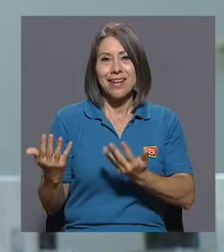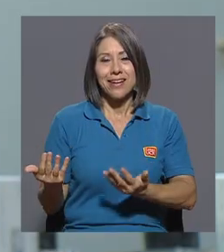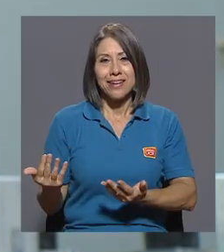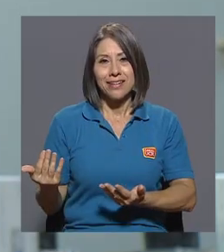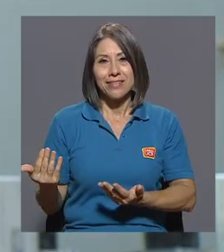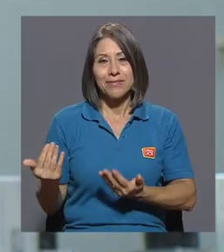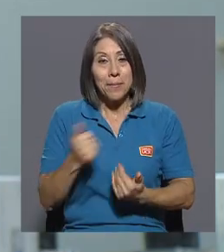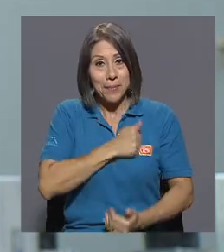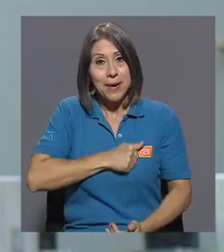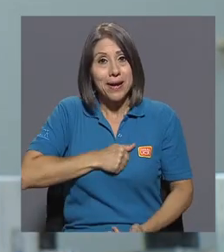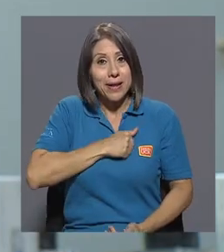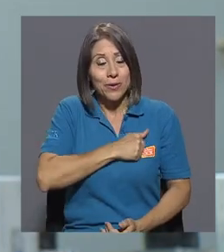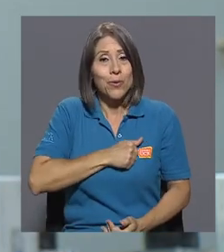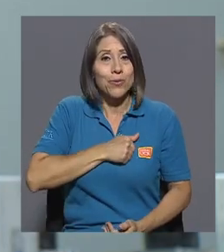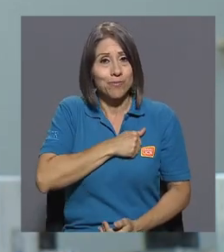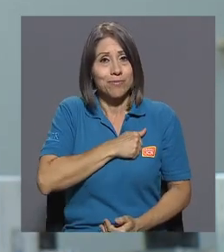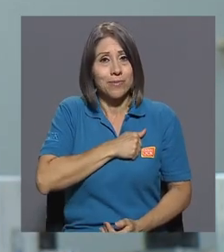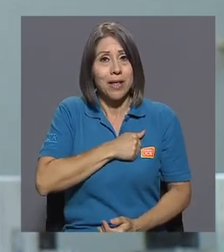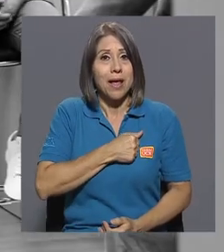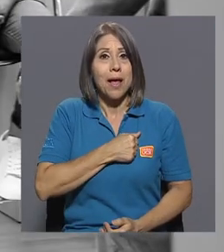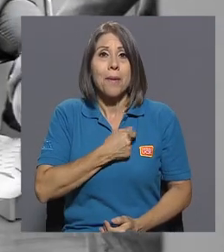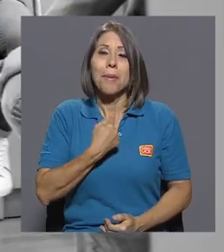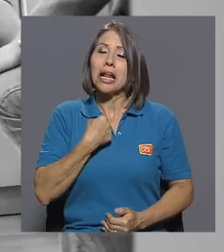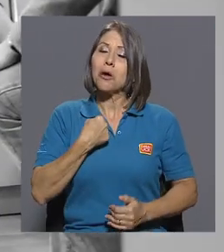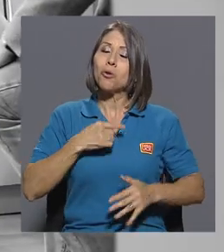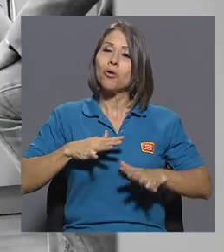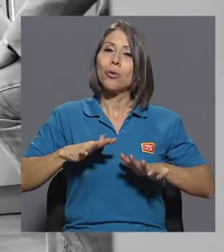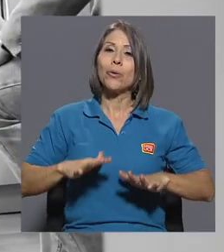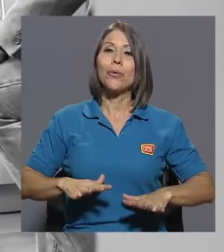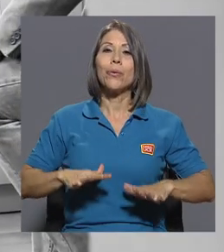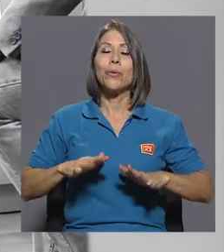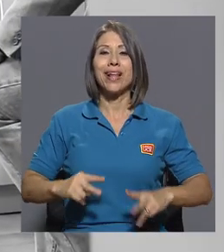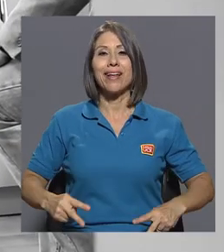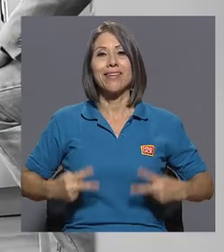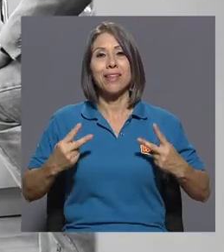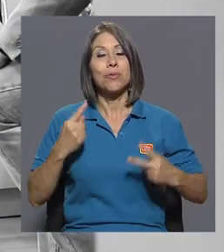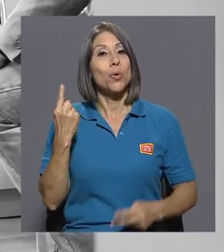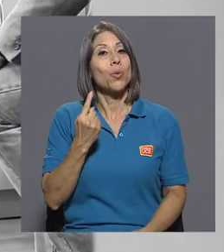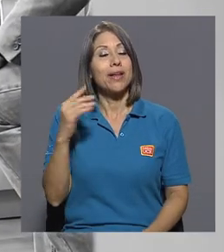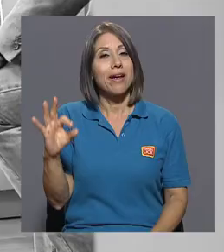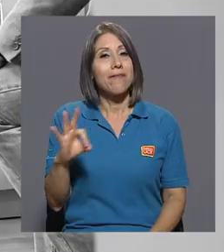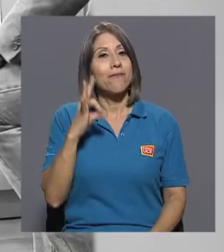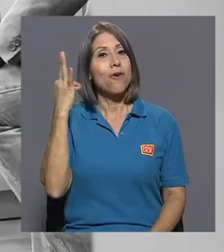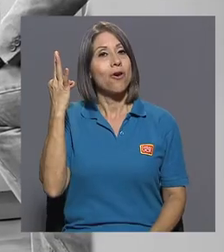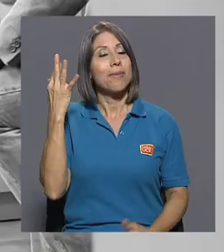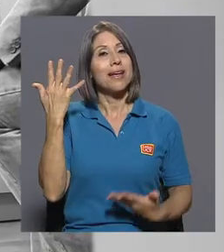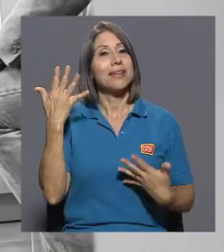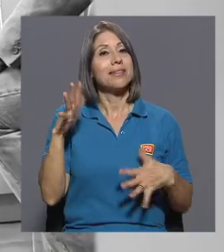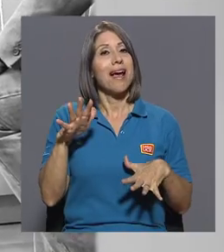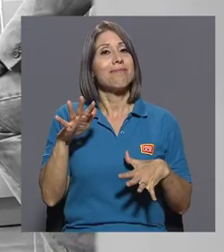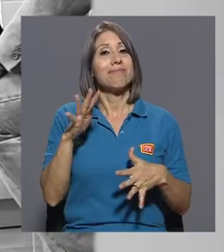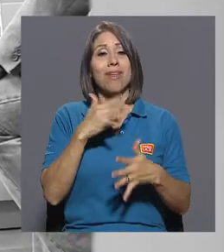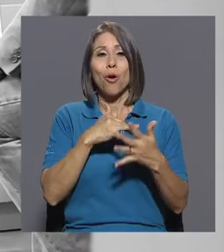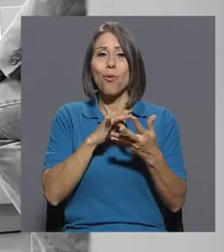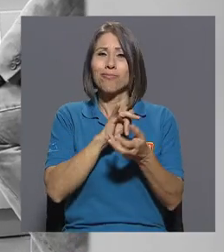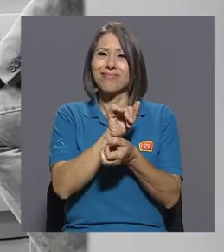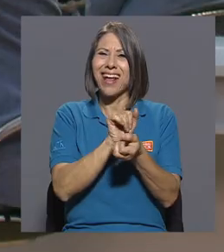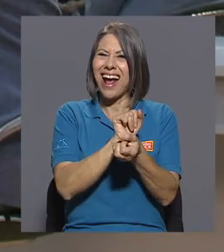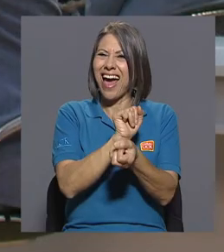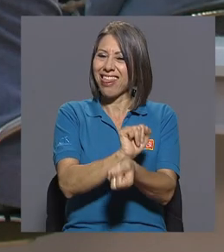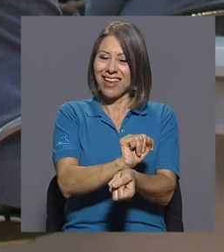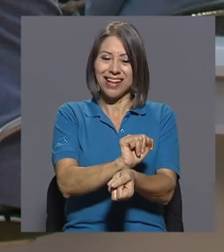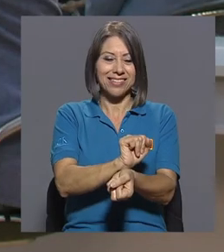perdón para poder uno estar liviano en la vida. Es la única forma que he podido soltar esas cadenas, esas